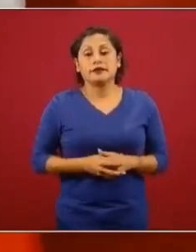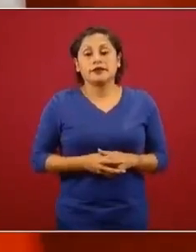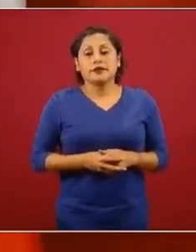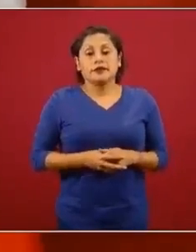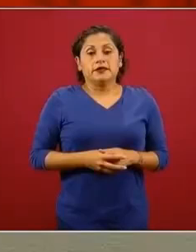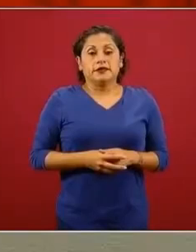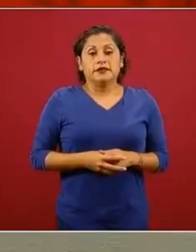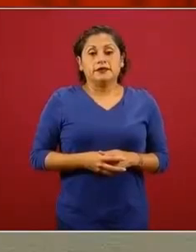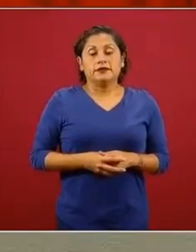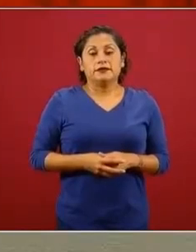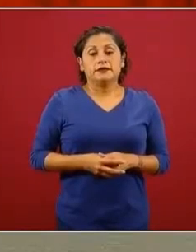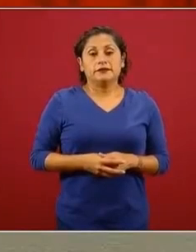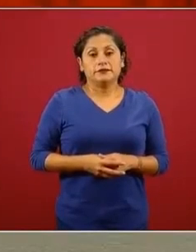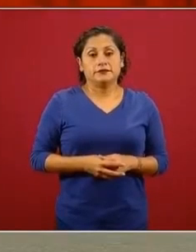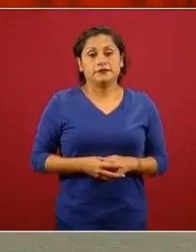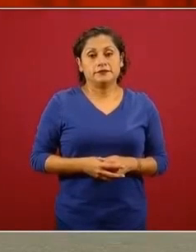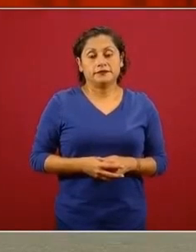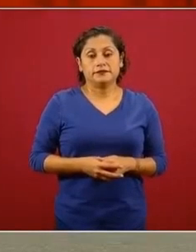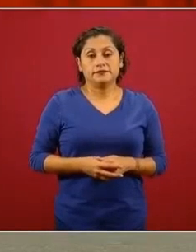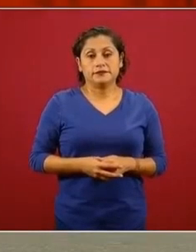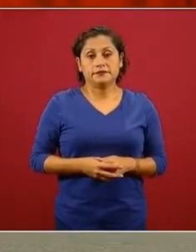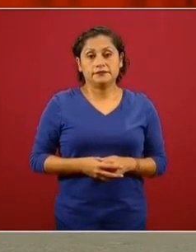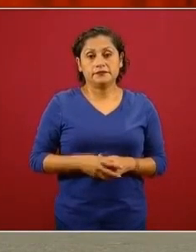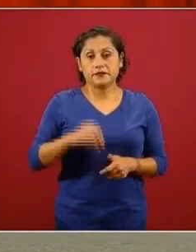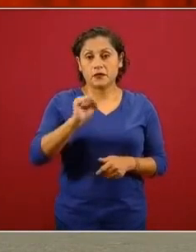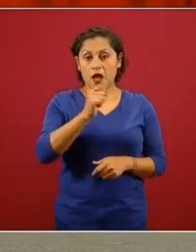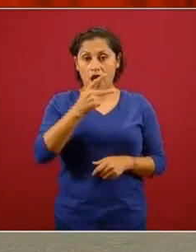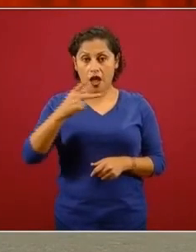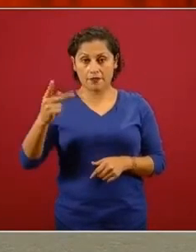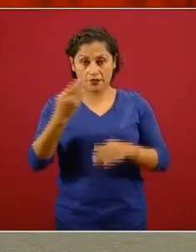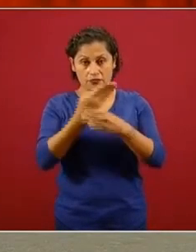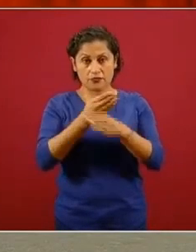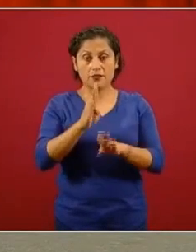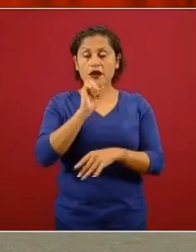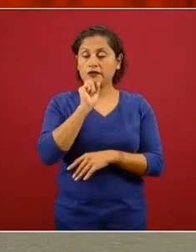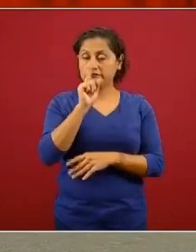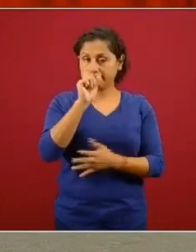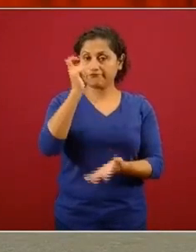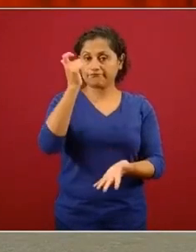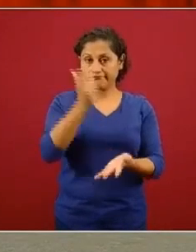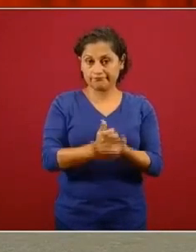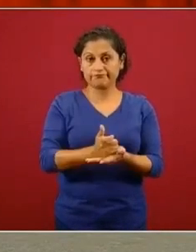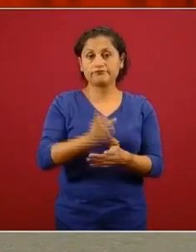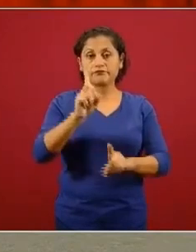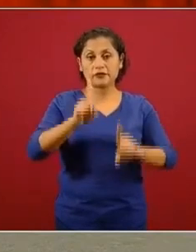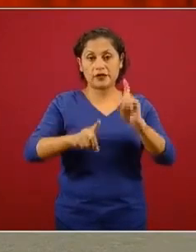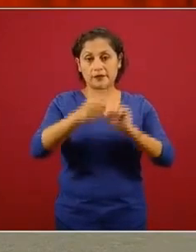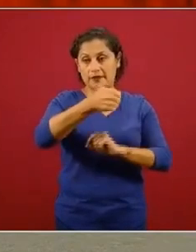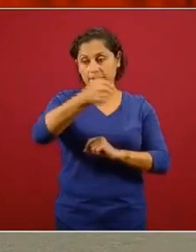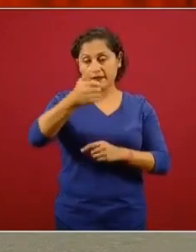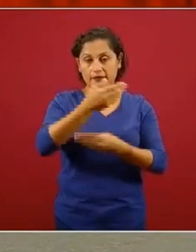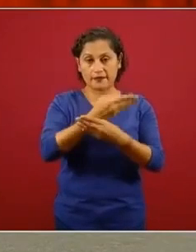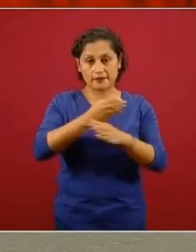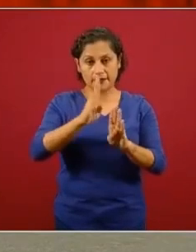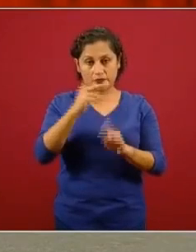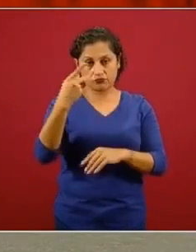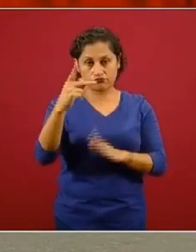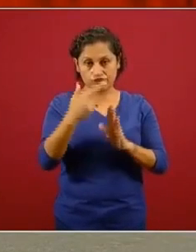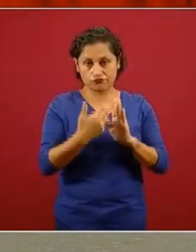la banca por internet se puede realizar conforme a lo que el procedimiento de cada institución. La siguiente, por